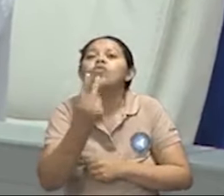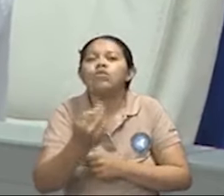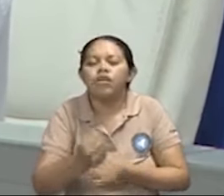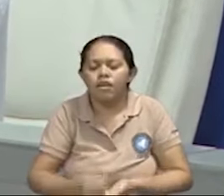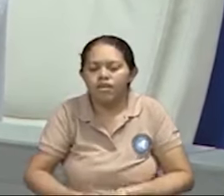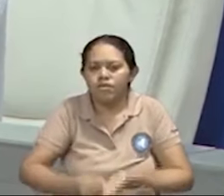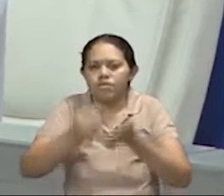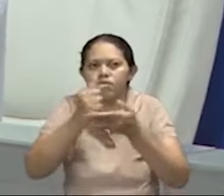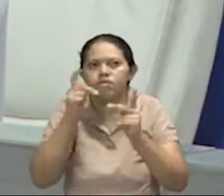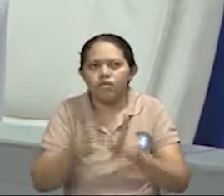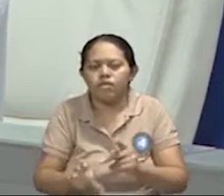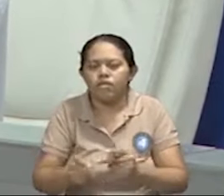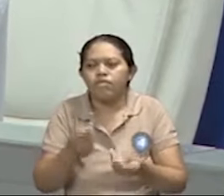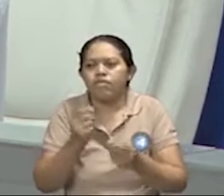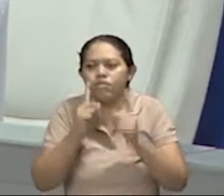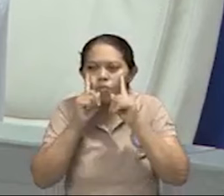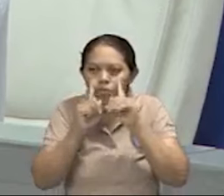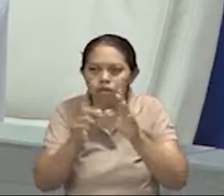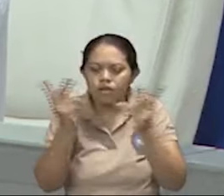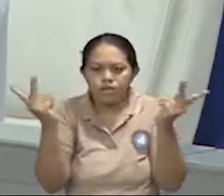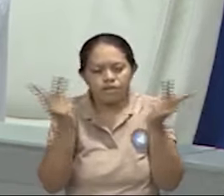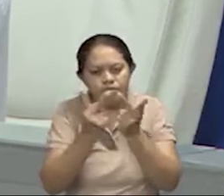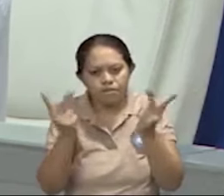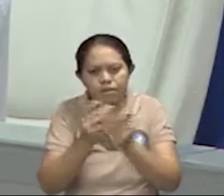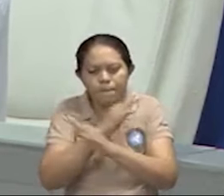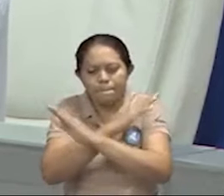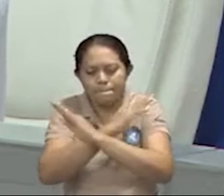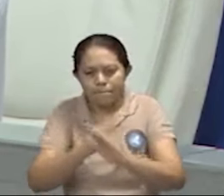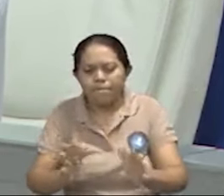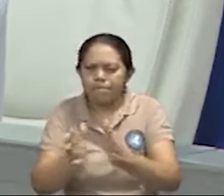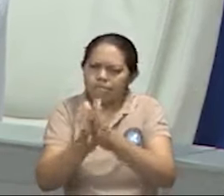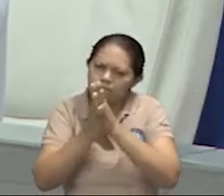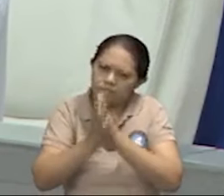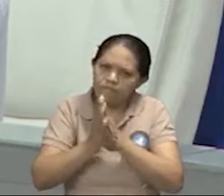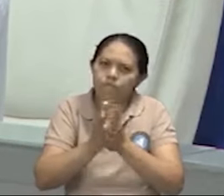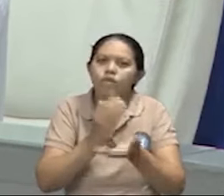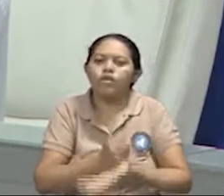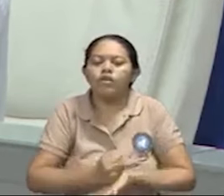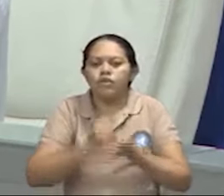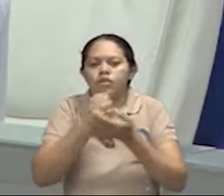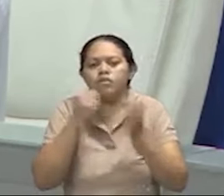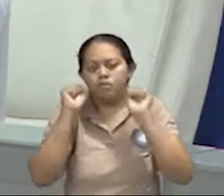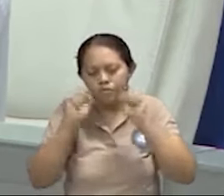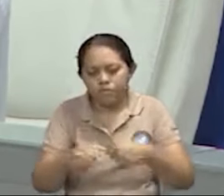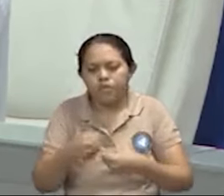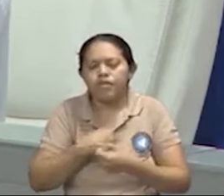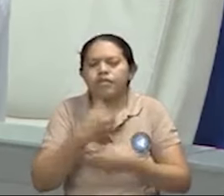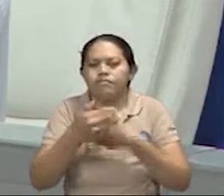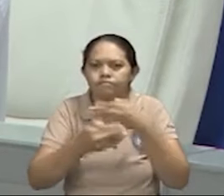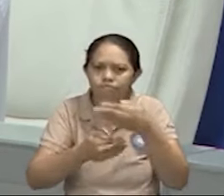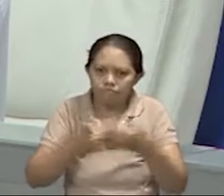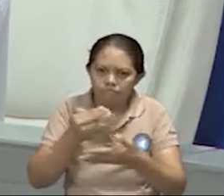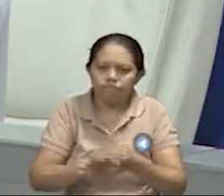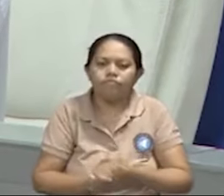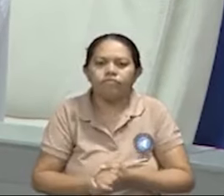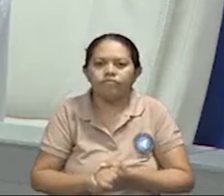contribuir a la preservación de la vida y la paz las que solo se pueden